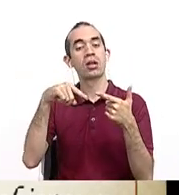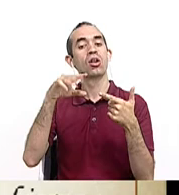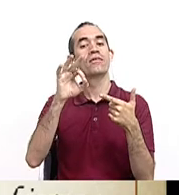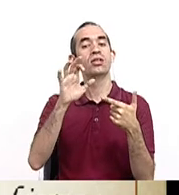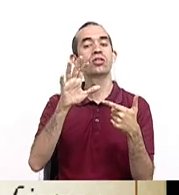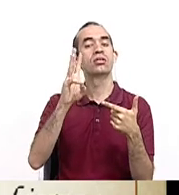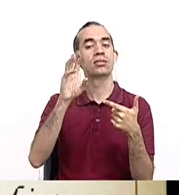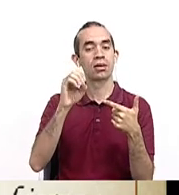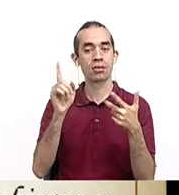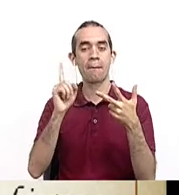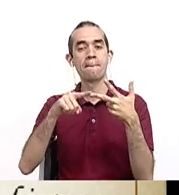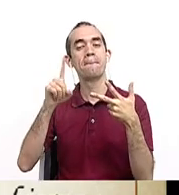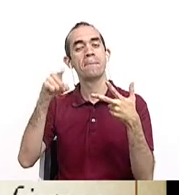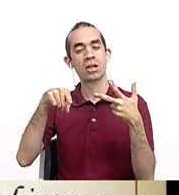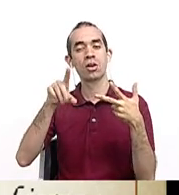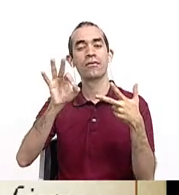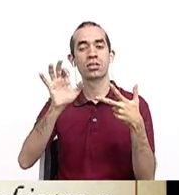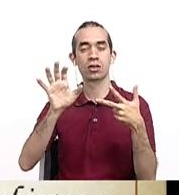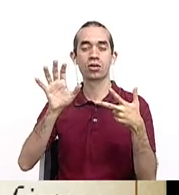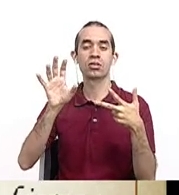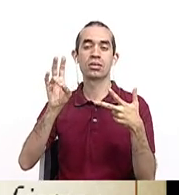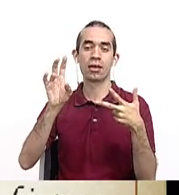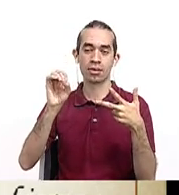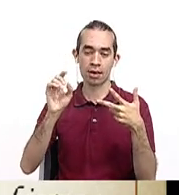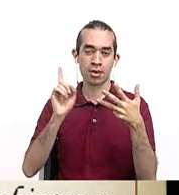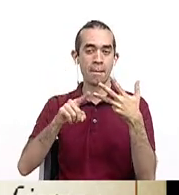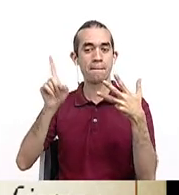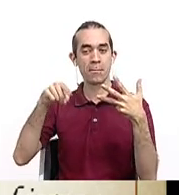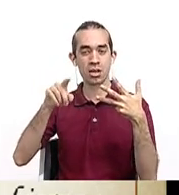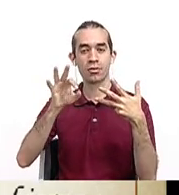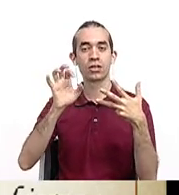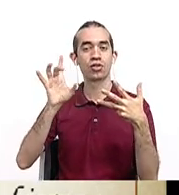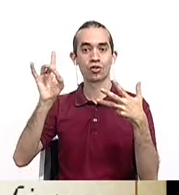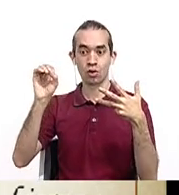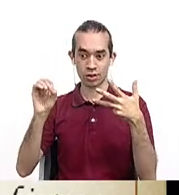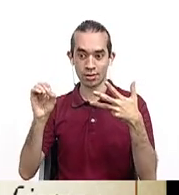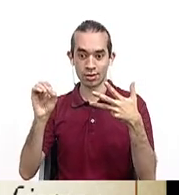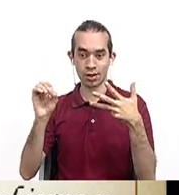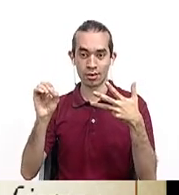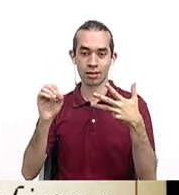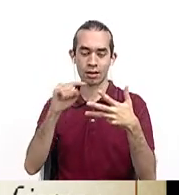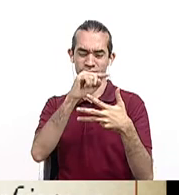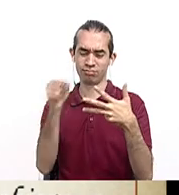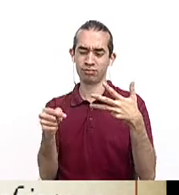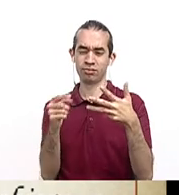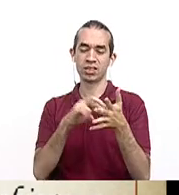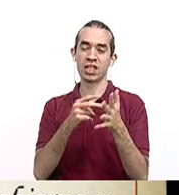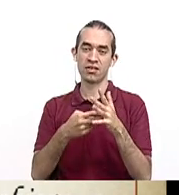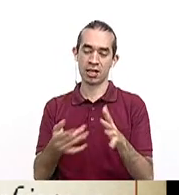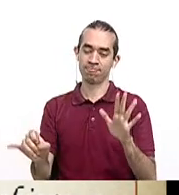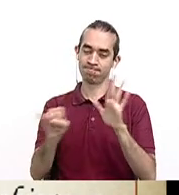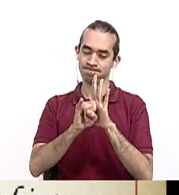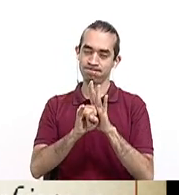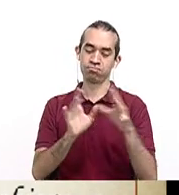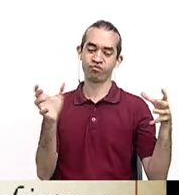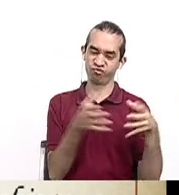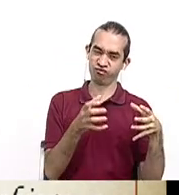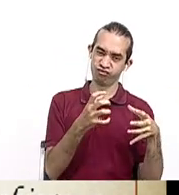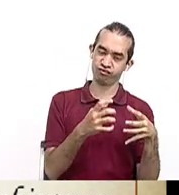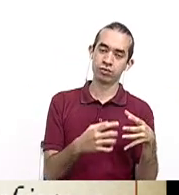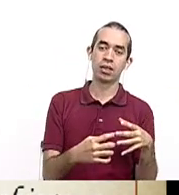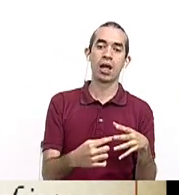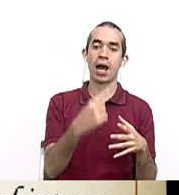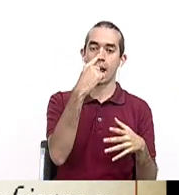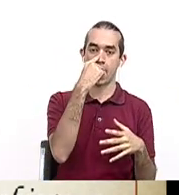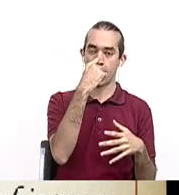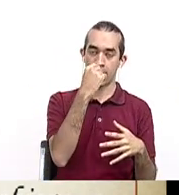80 y 90 no se explica sin calderonistas y sin finalistas o sin